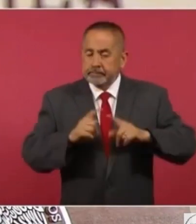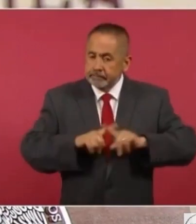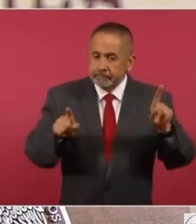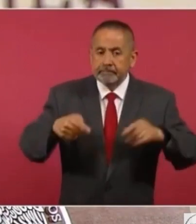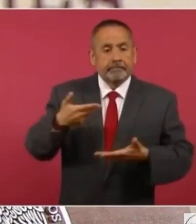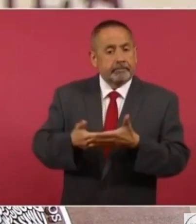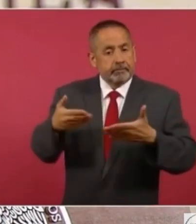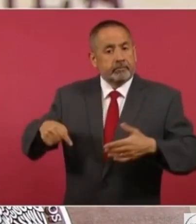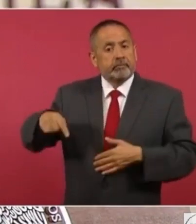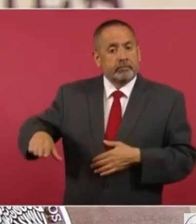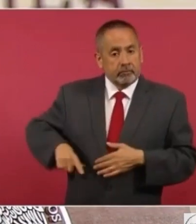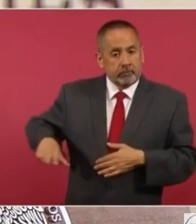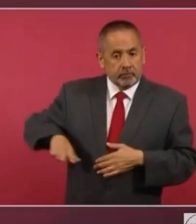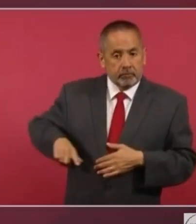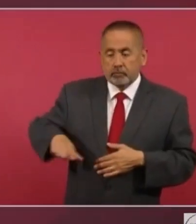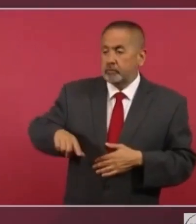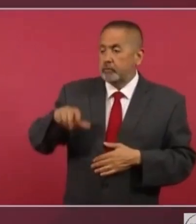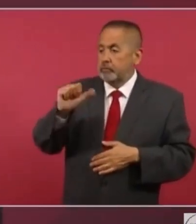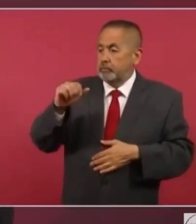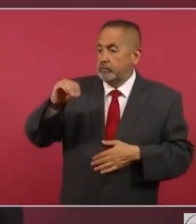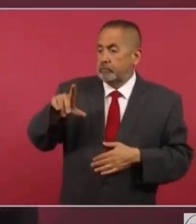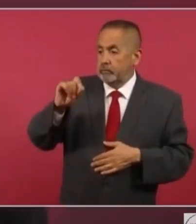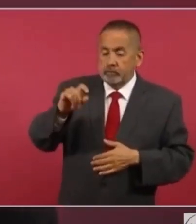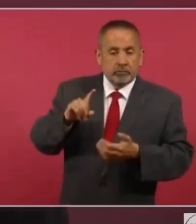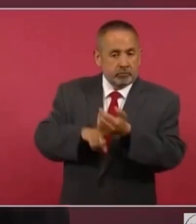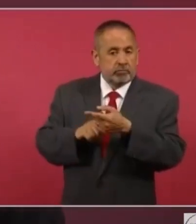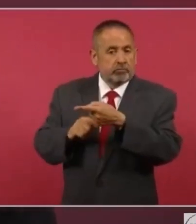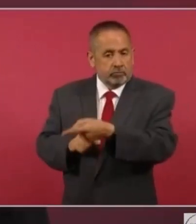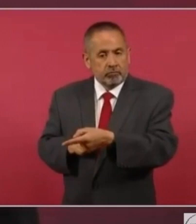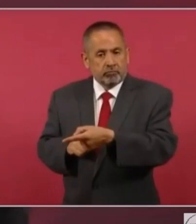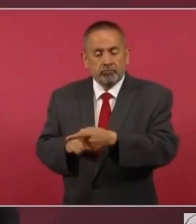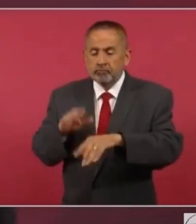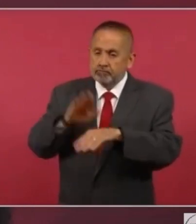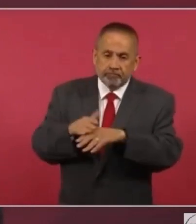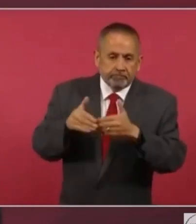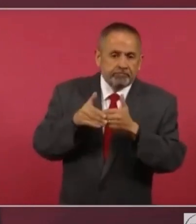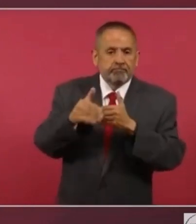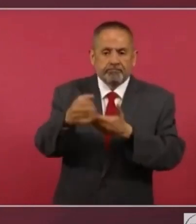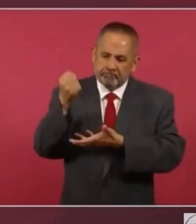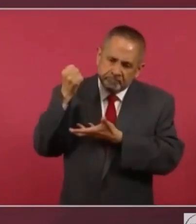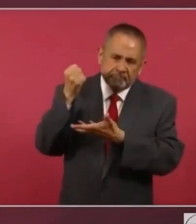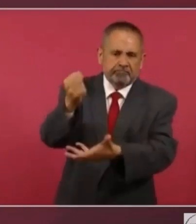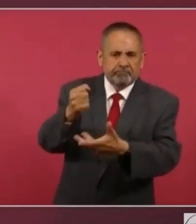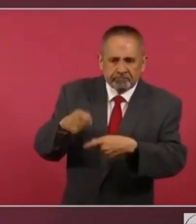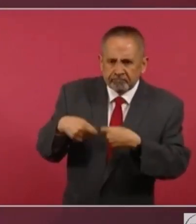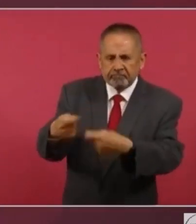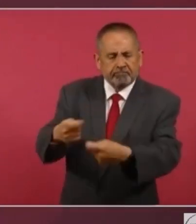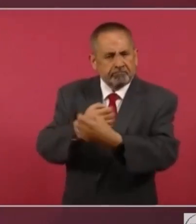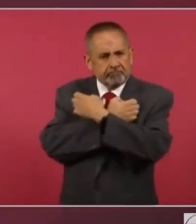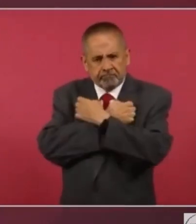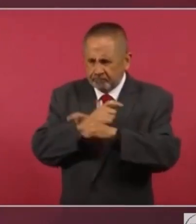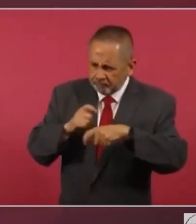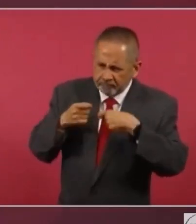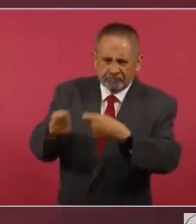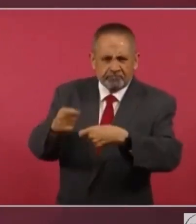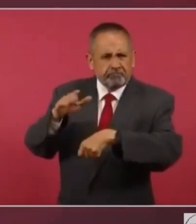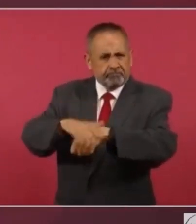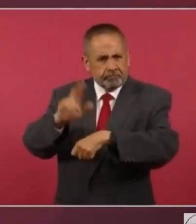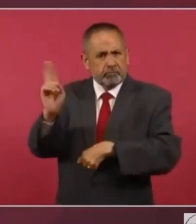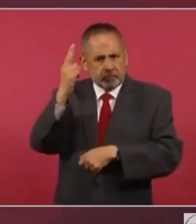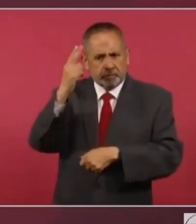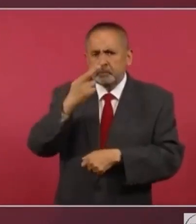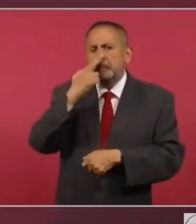del gobierno del presidente Andrés Manuel López Obrador, aumentó el presupuesto educativo y se ha dispuesto